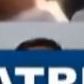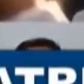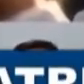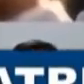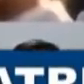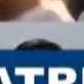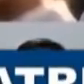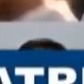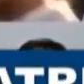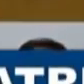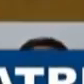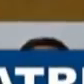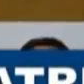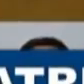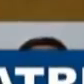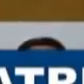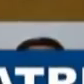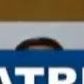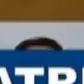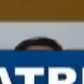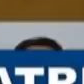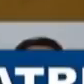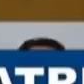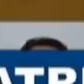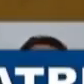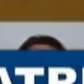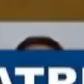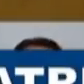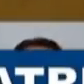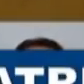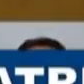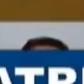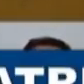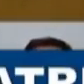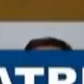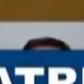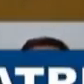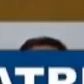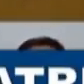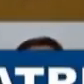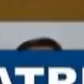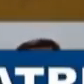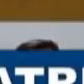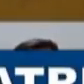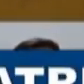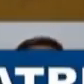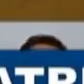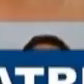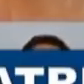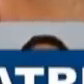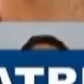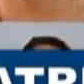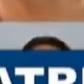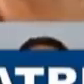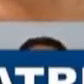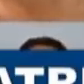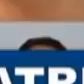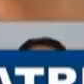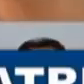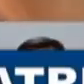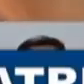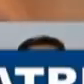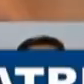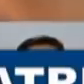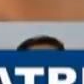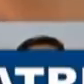no estuvo de acuerdo con los retiros de los fondos de pensiones y que por supuesto no los va a impulsar ahora, pero también se condice con algo que ya venía adelantando Gabriel Boric,